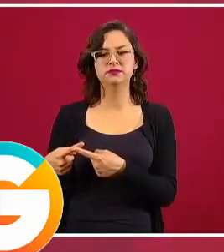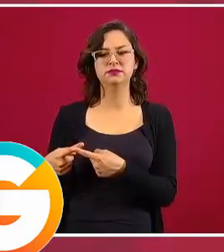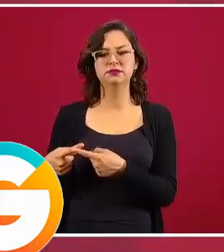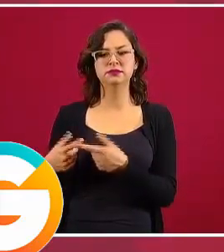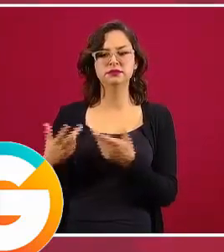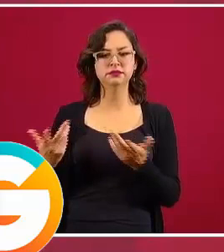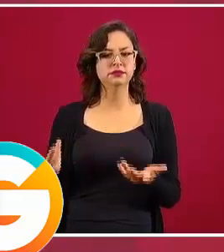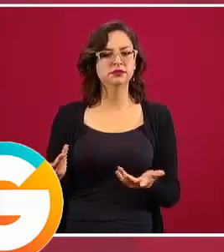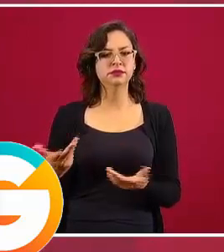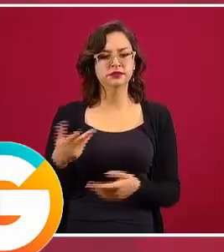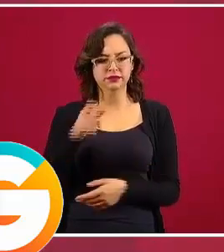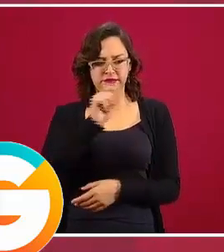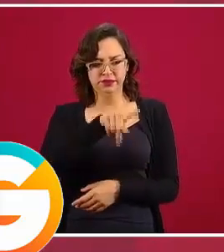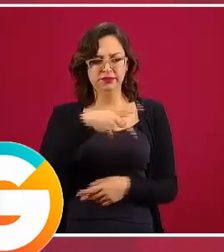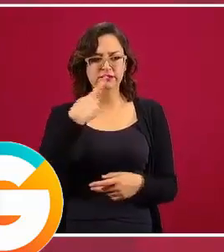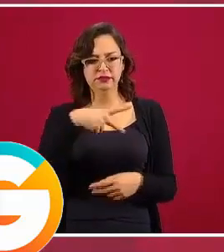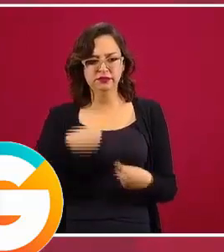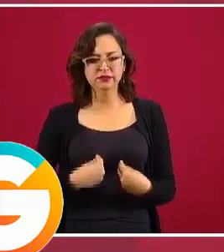ustedes mismos,